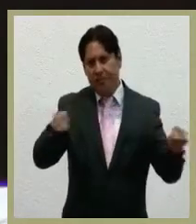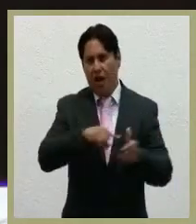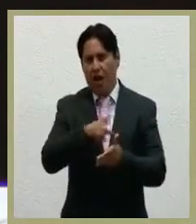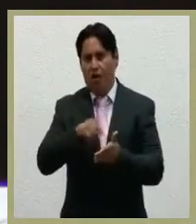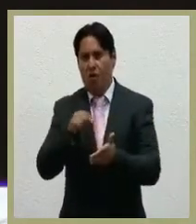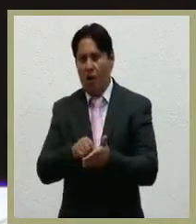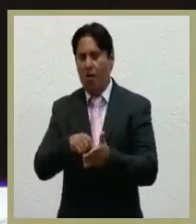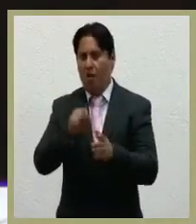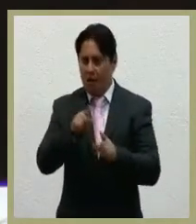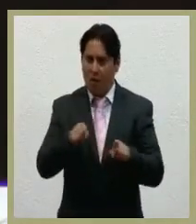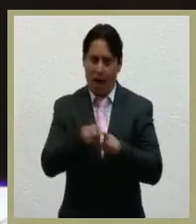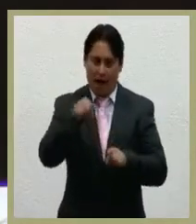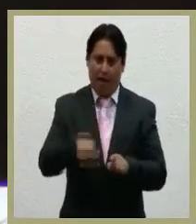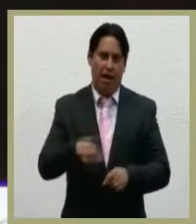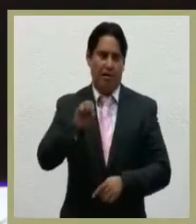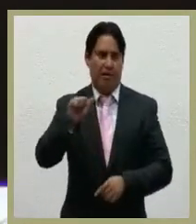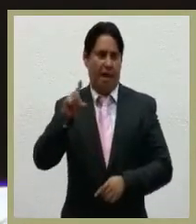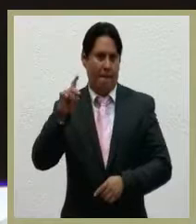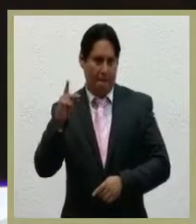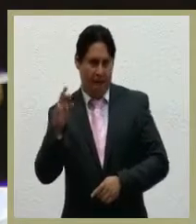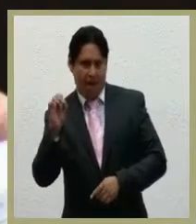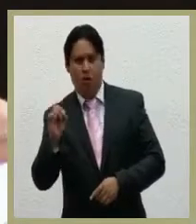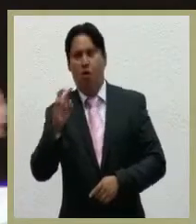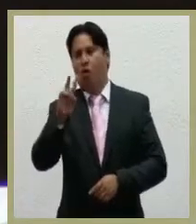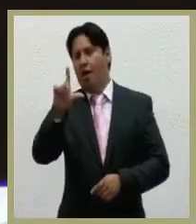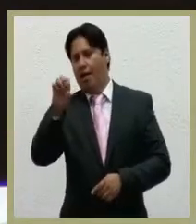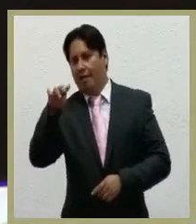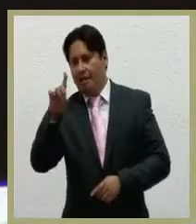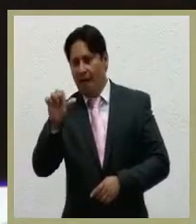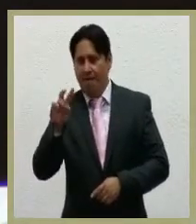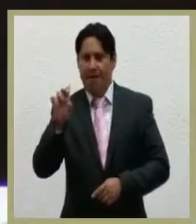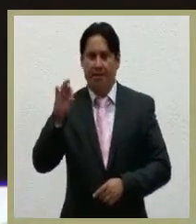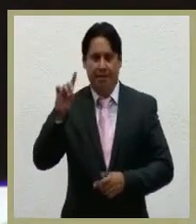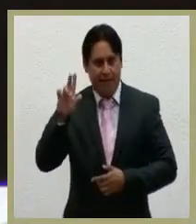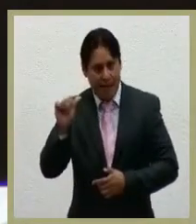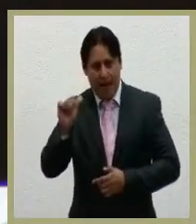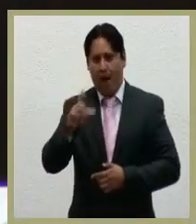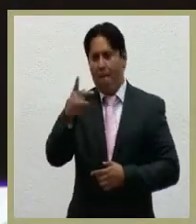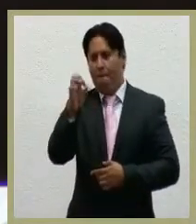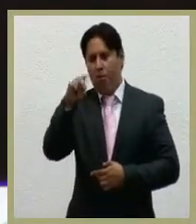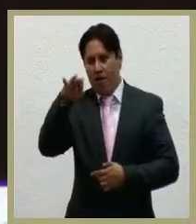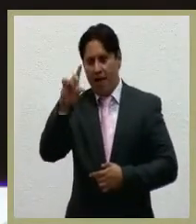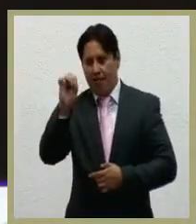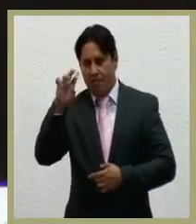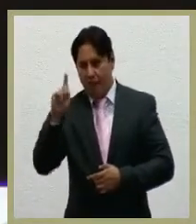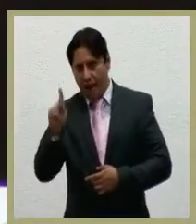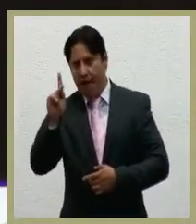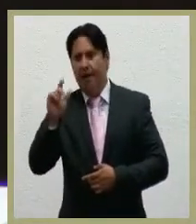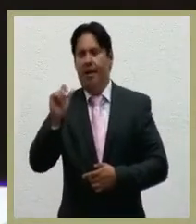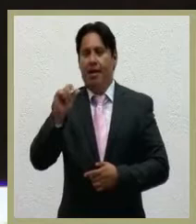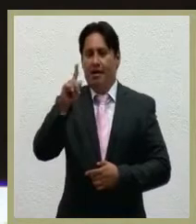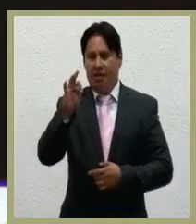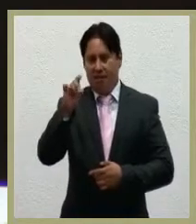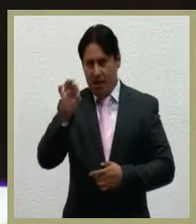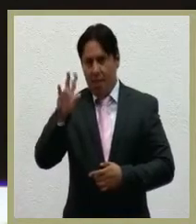y colonias siguientes: San Pedro, Lindavista, Lindavista Xancá, Potinaspac, Pixtimbán,